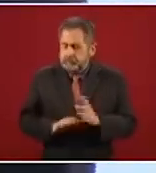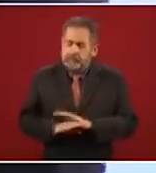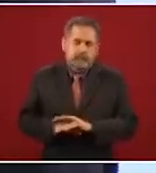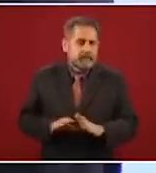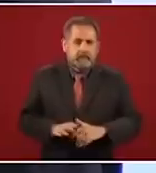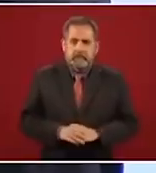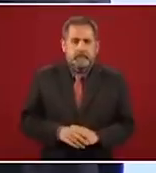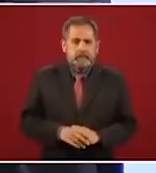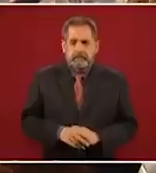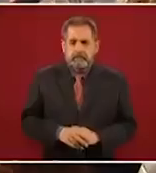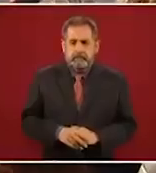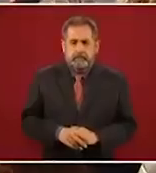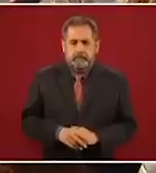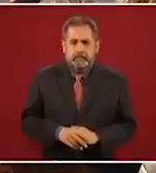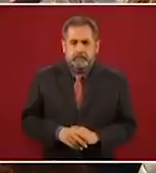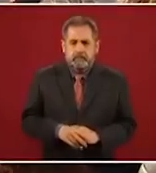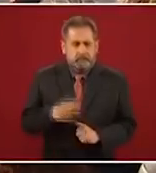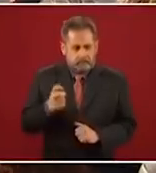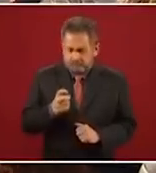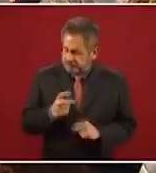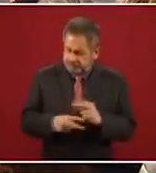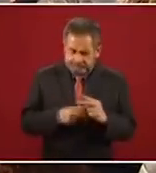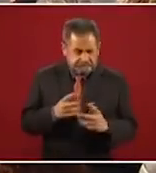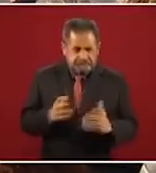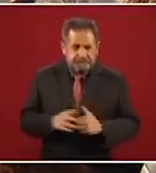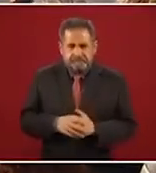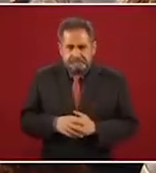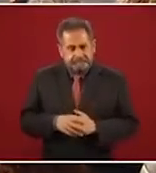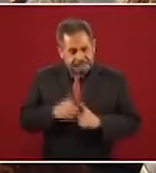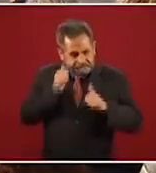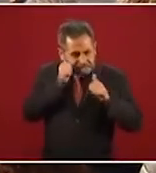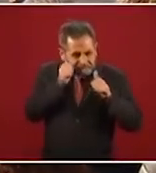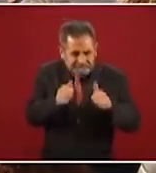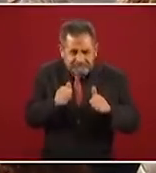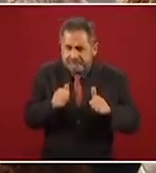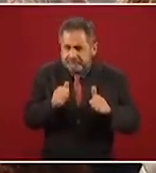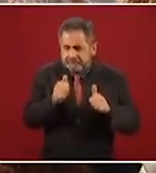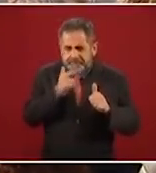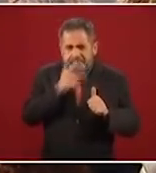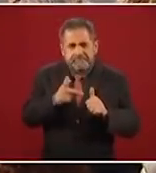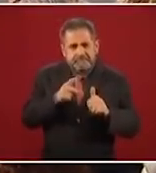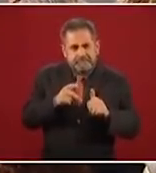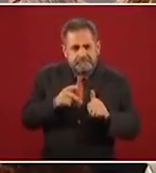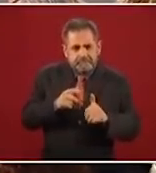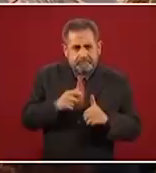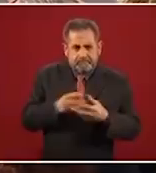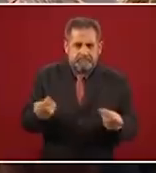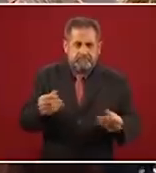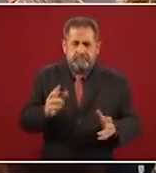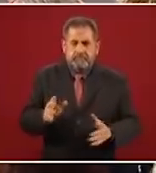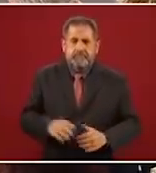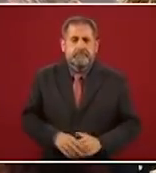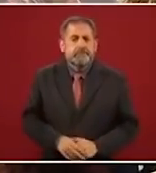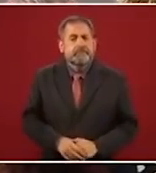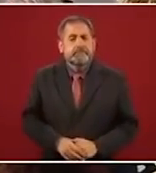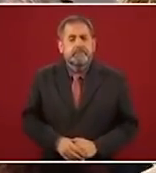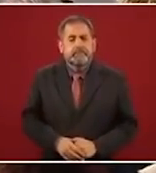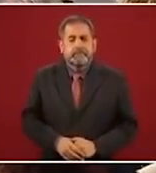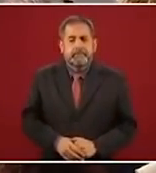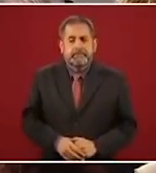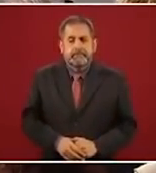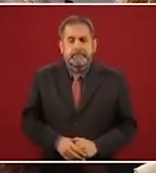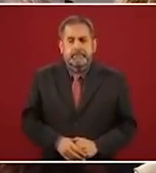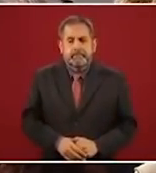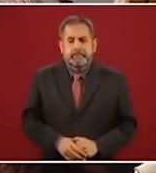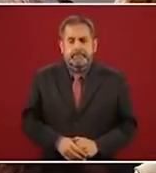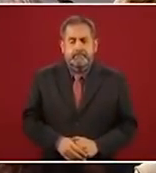Entonces, esto lo vamos a atender. Sí, hay casos como el Hospital General, como